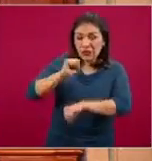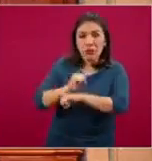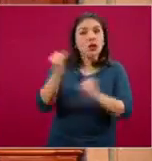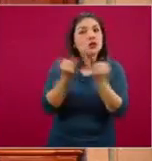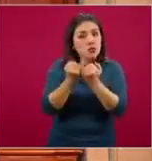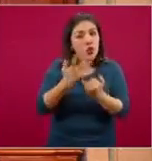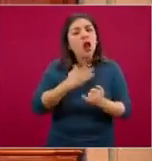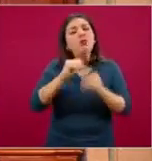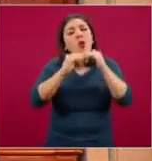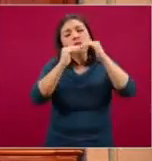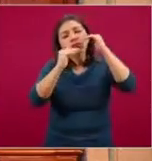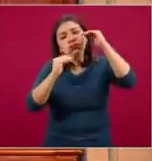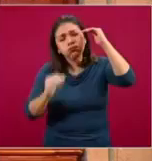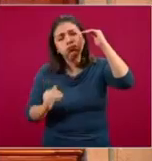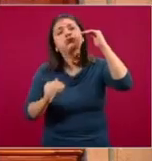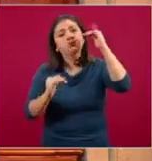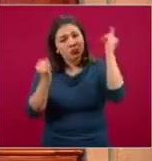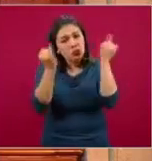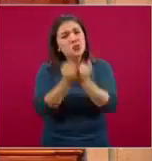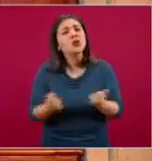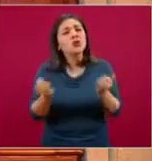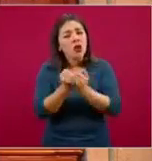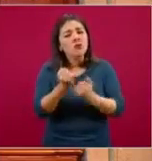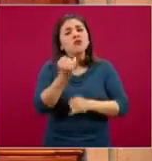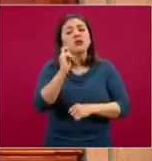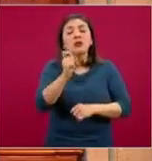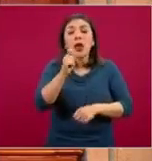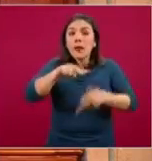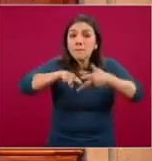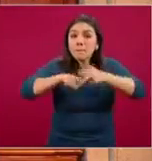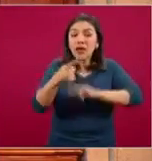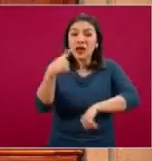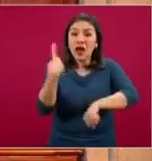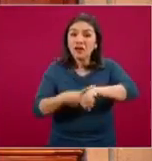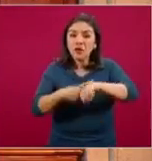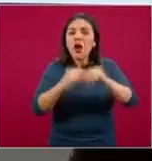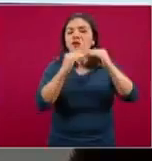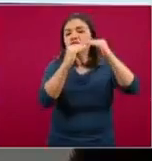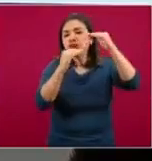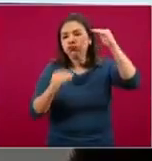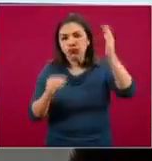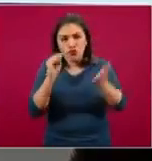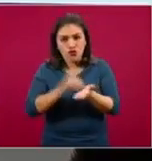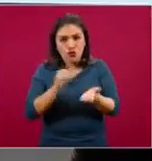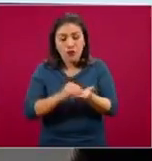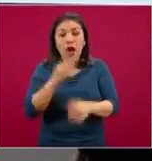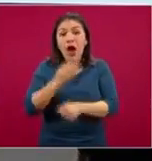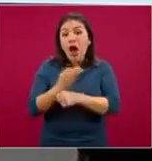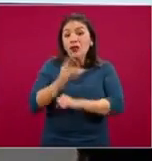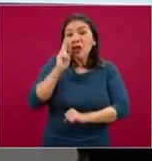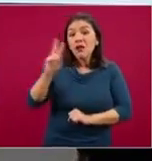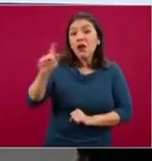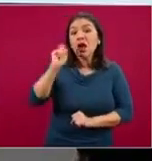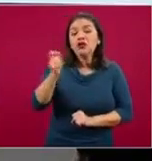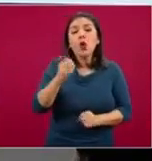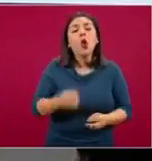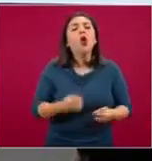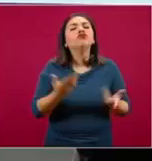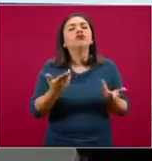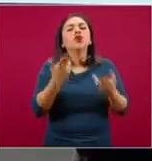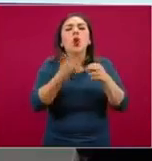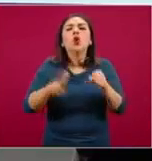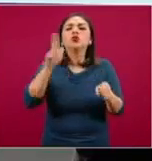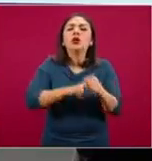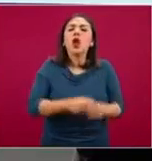ido disminuyendo semana con semana desde que inició la epidemia. Veamos ahora la ocupación y